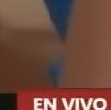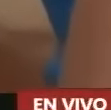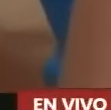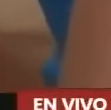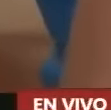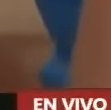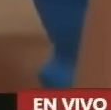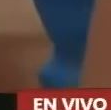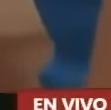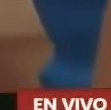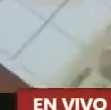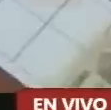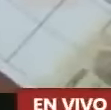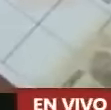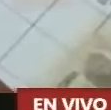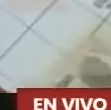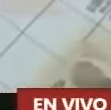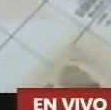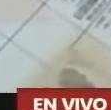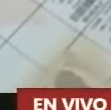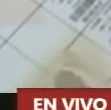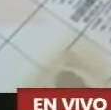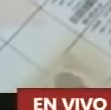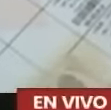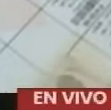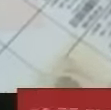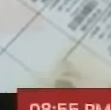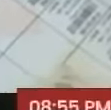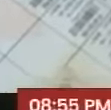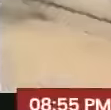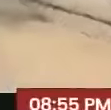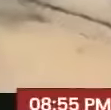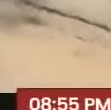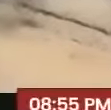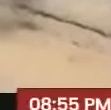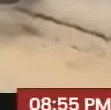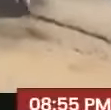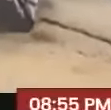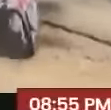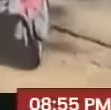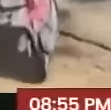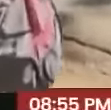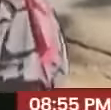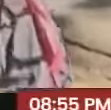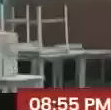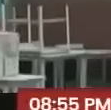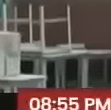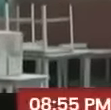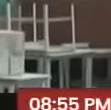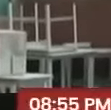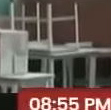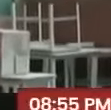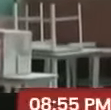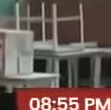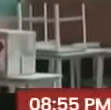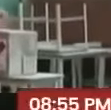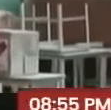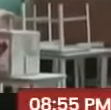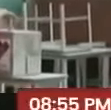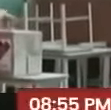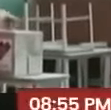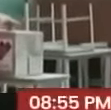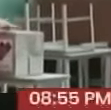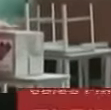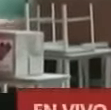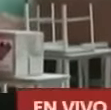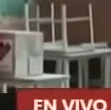hijos aprendan y sepan que lo que es de nosotros, nosotros tenemos que defenderlo con capa y espada, como lo hizo el libertador